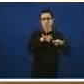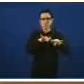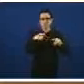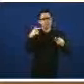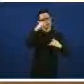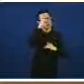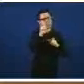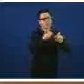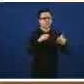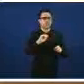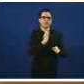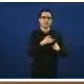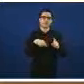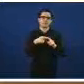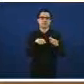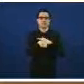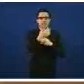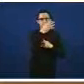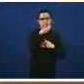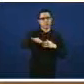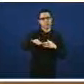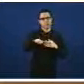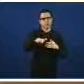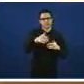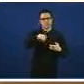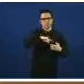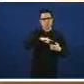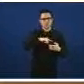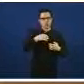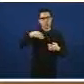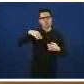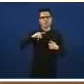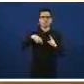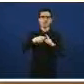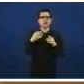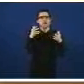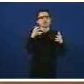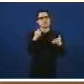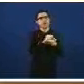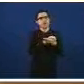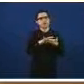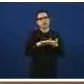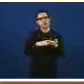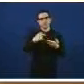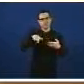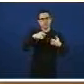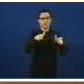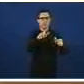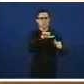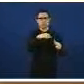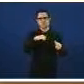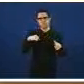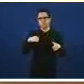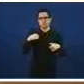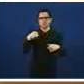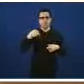denuncias Somos a única Comunidade Autónoma Que está dando Asesoramento Gratuito Somos a única Comunidade Autónoma Que se reuniu Co Fiscal